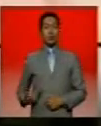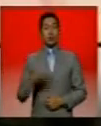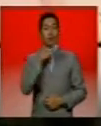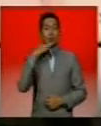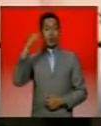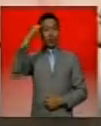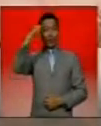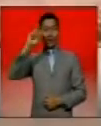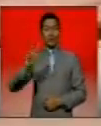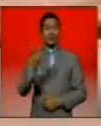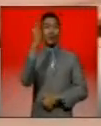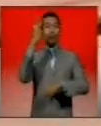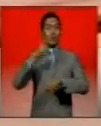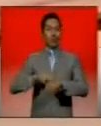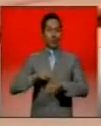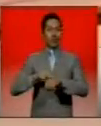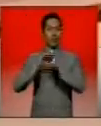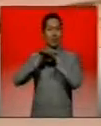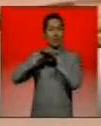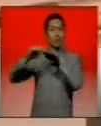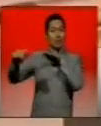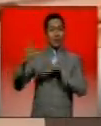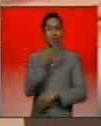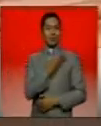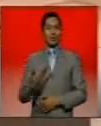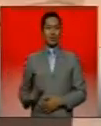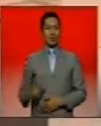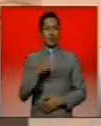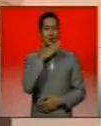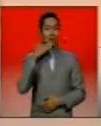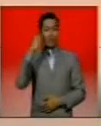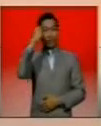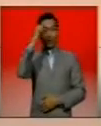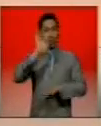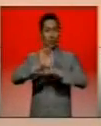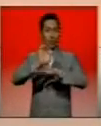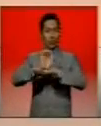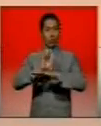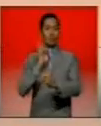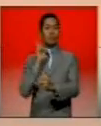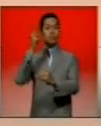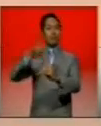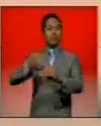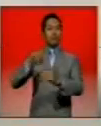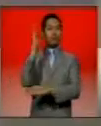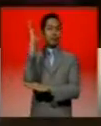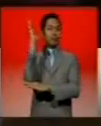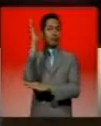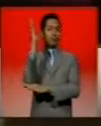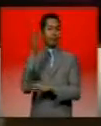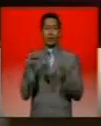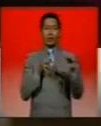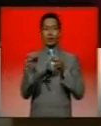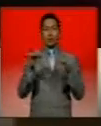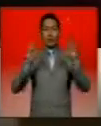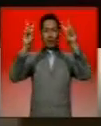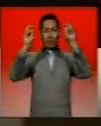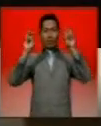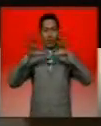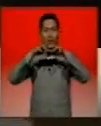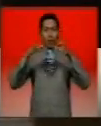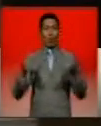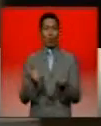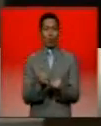jefe de Estado ecuatoriano participará de un discurso previo al mensaje papal respecto a una situación mundial. Y es que con la celebración